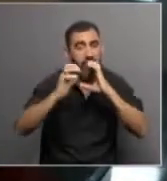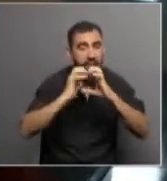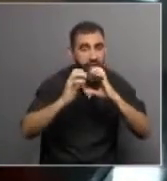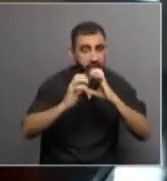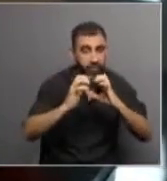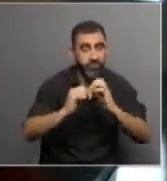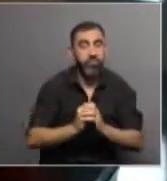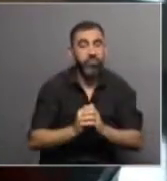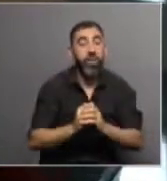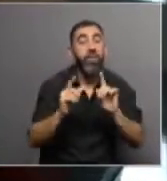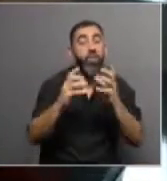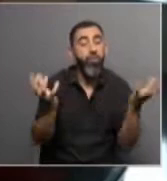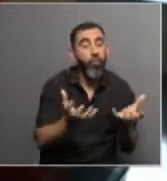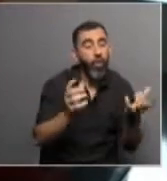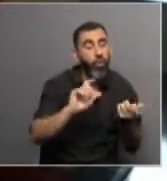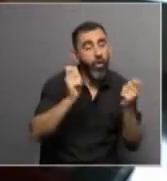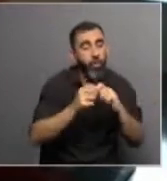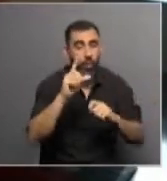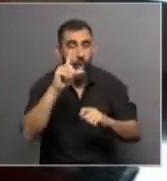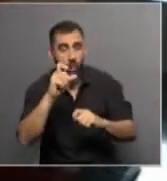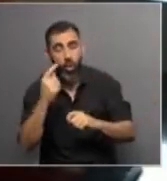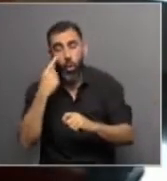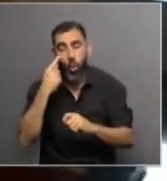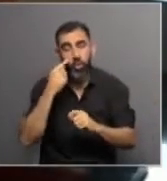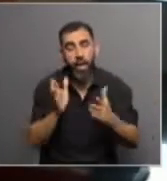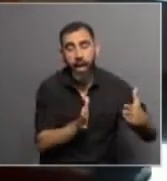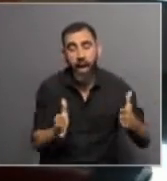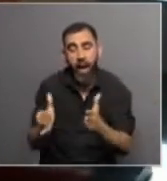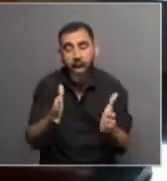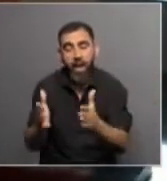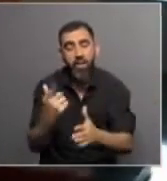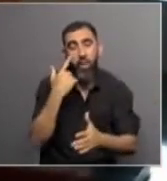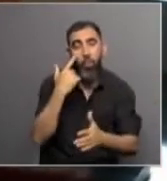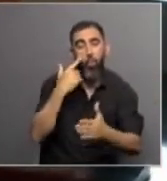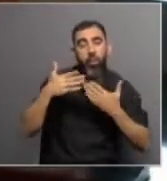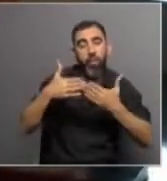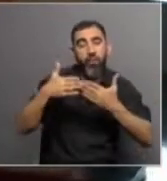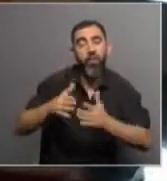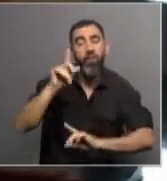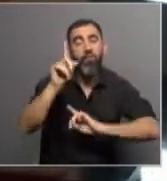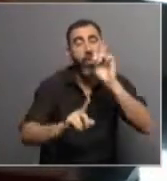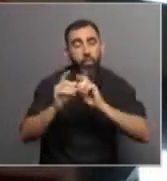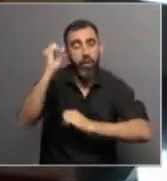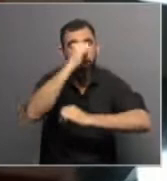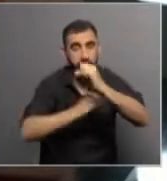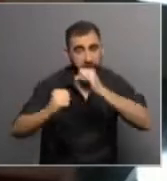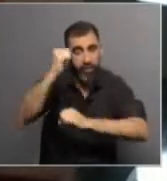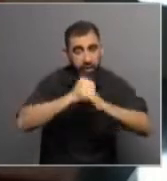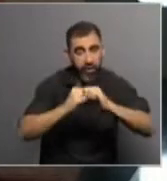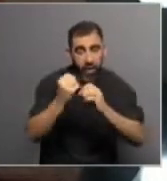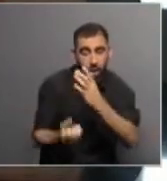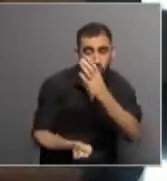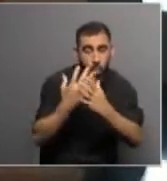energéticos. Y del fuego al agua, vamos a conocer el canal de pruebas navales y marítimas de Facultad de Ingeniería y su más